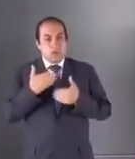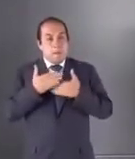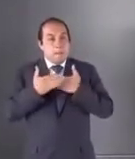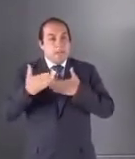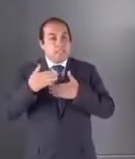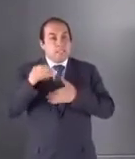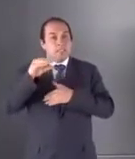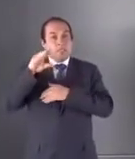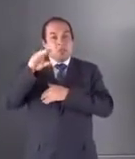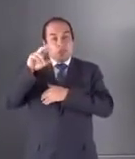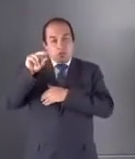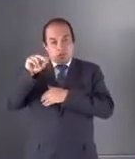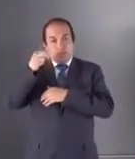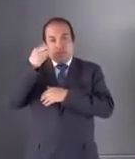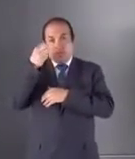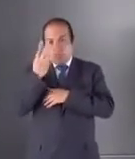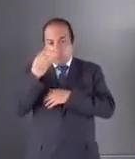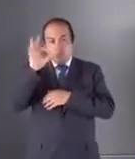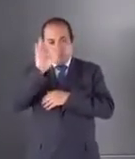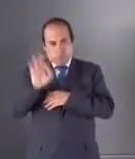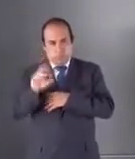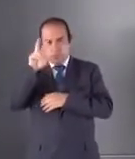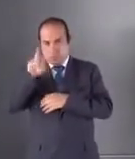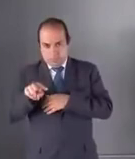del 83%, ¿verdad?